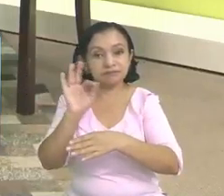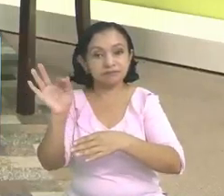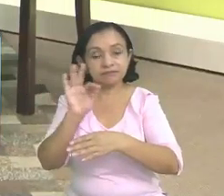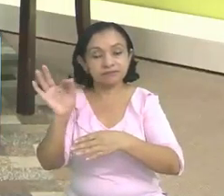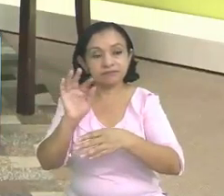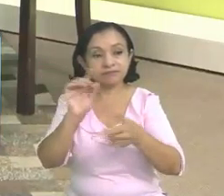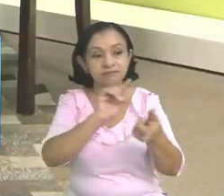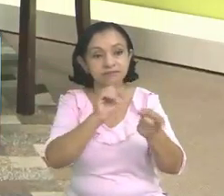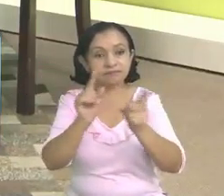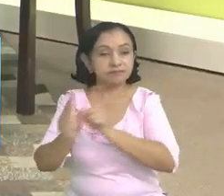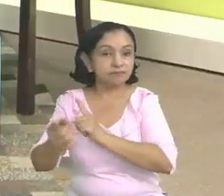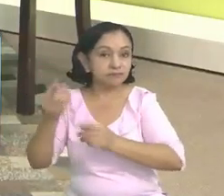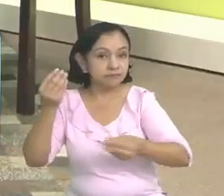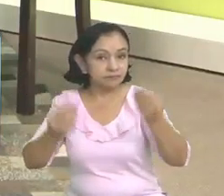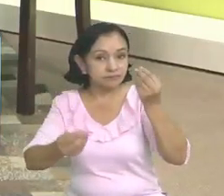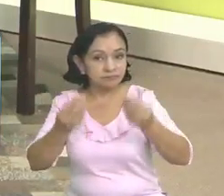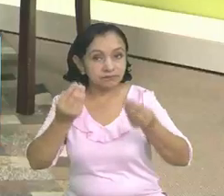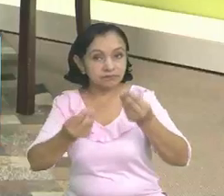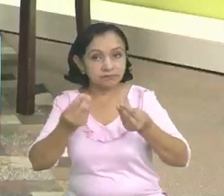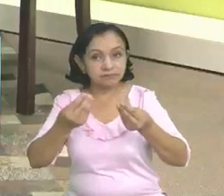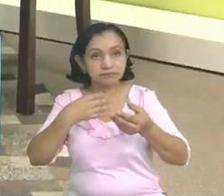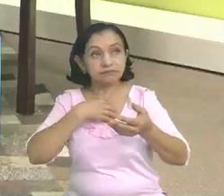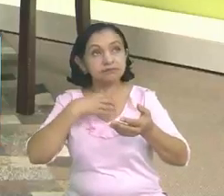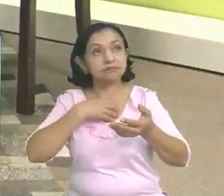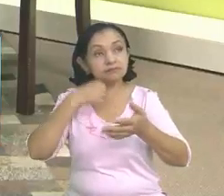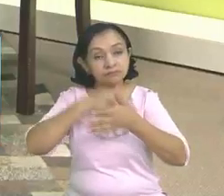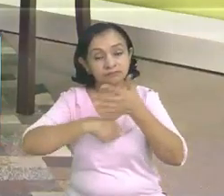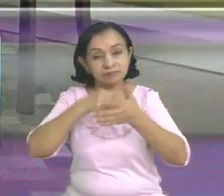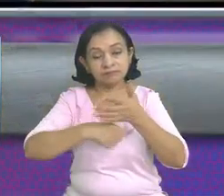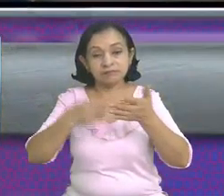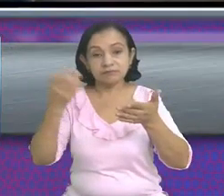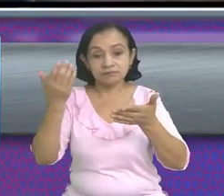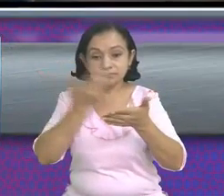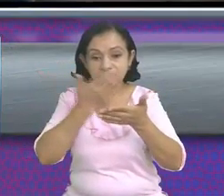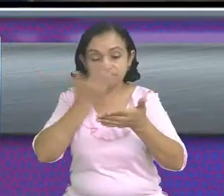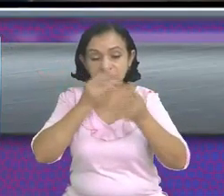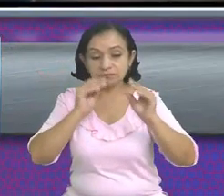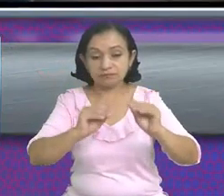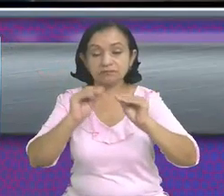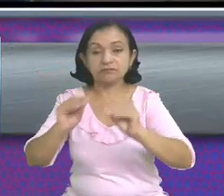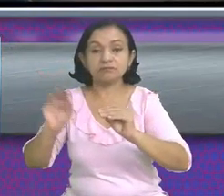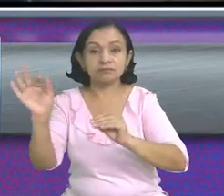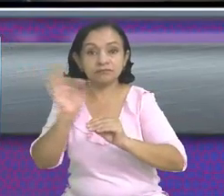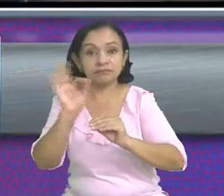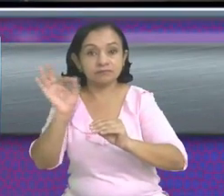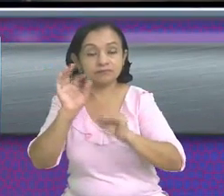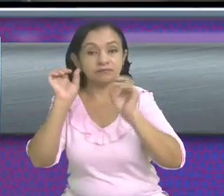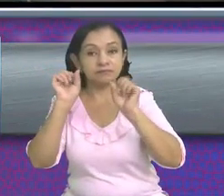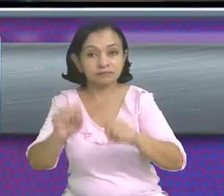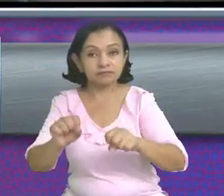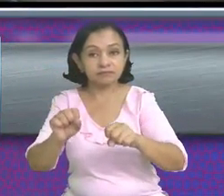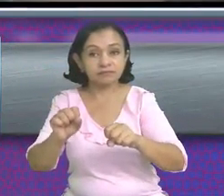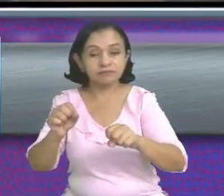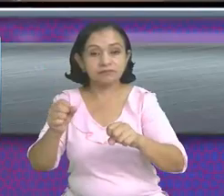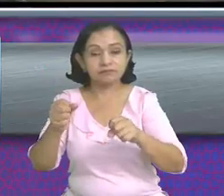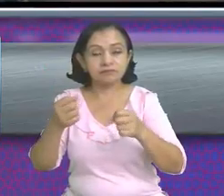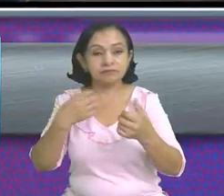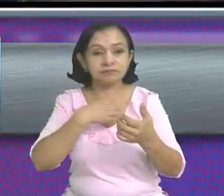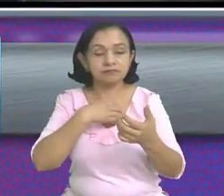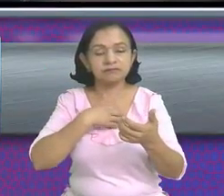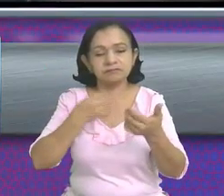que otros. Eso depende de la fortaleza que tengan en su crianza y la forma en que puedan ellos utilizar sus recursos